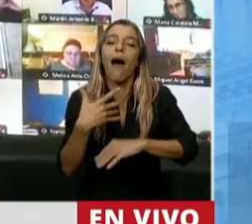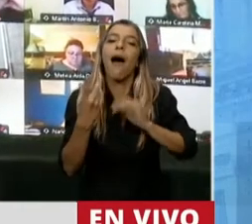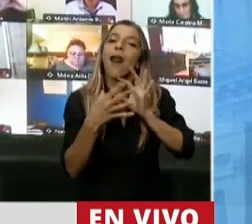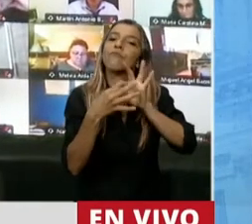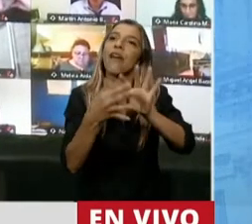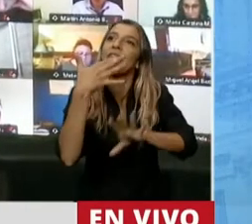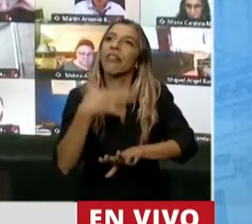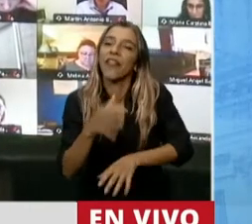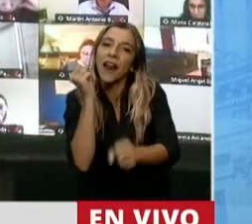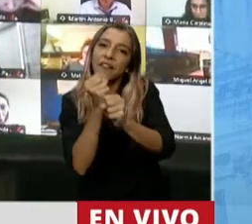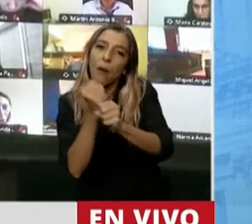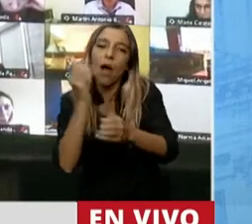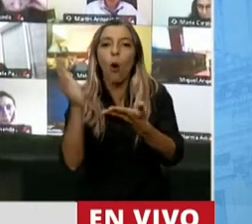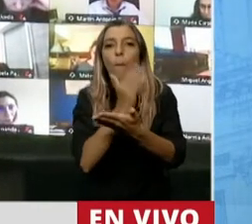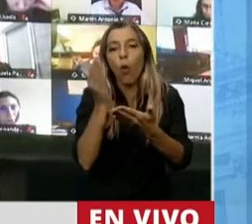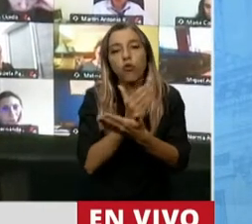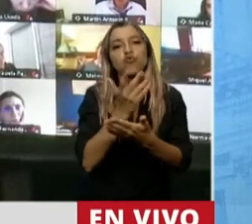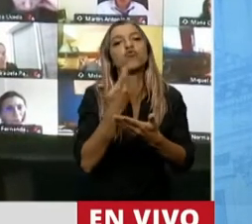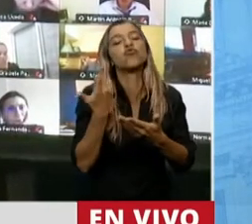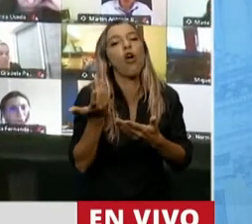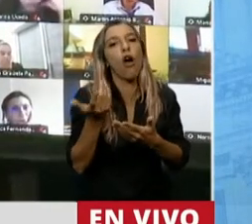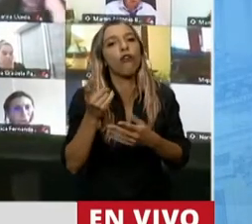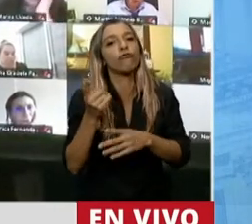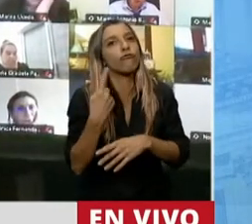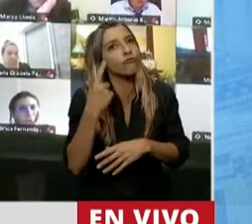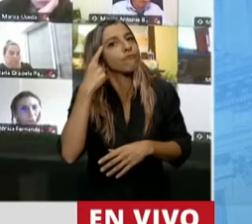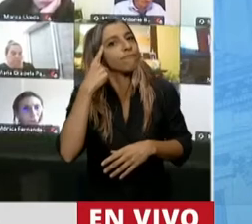diputada, el trabajo, con la producción. Sí, puede ir redondeándole.